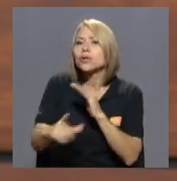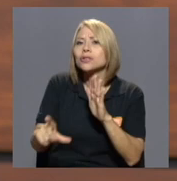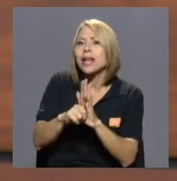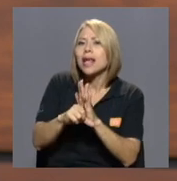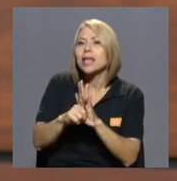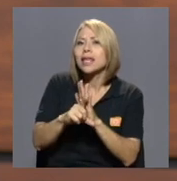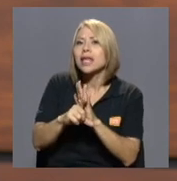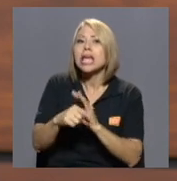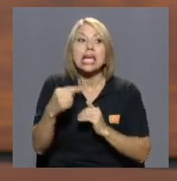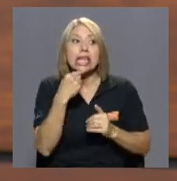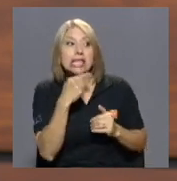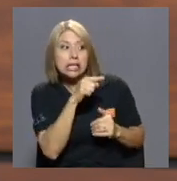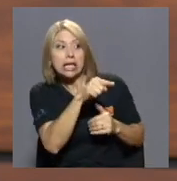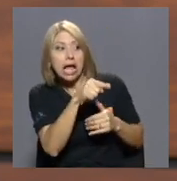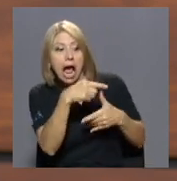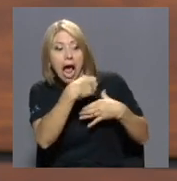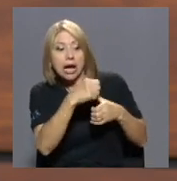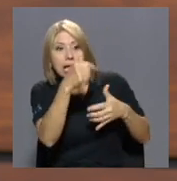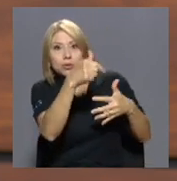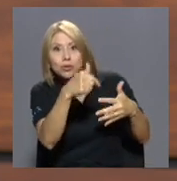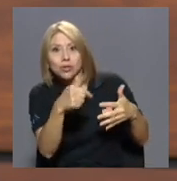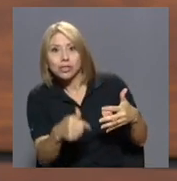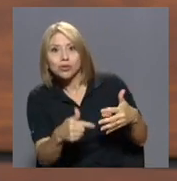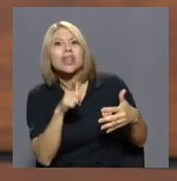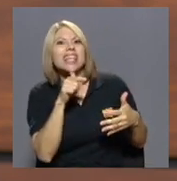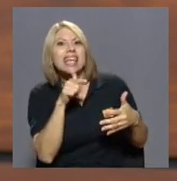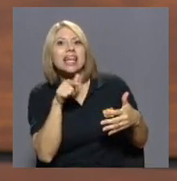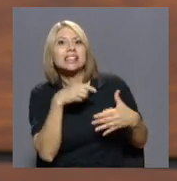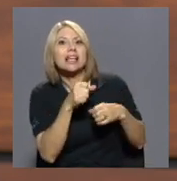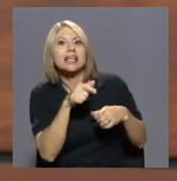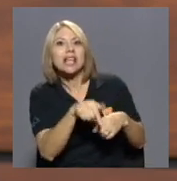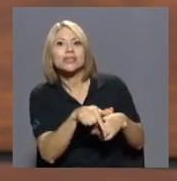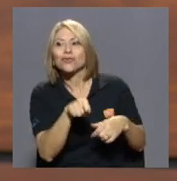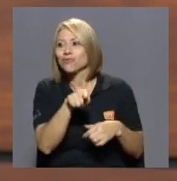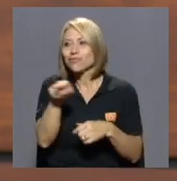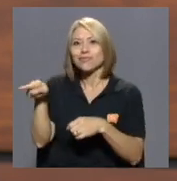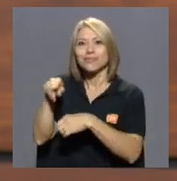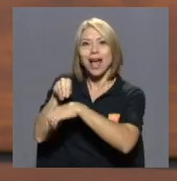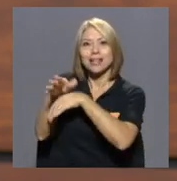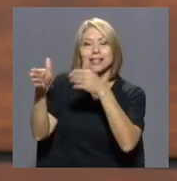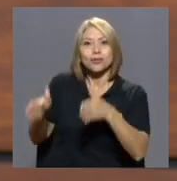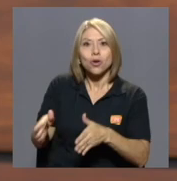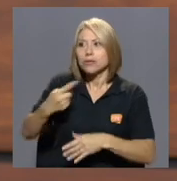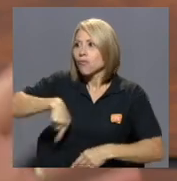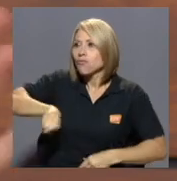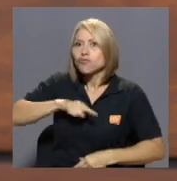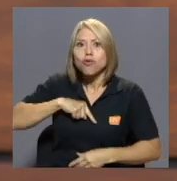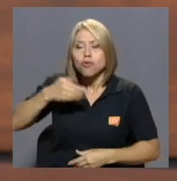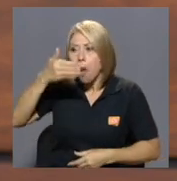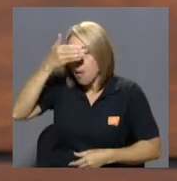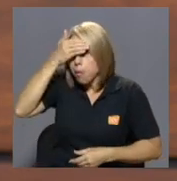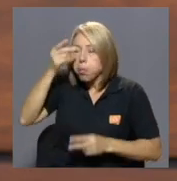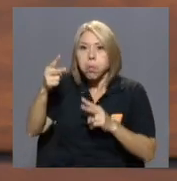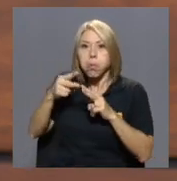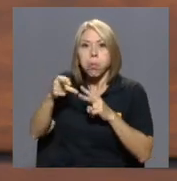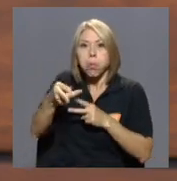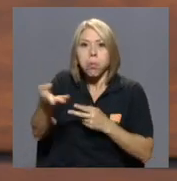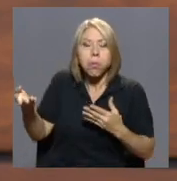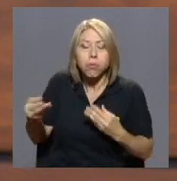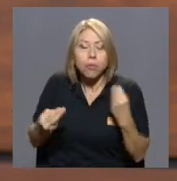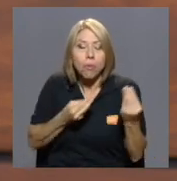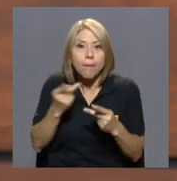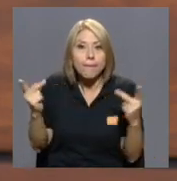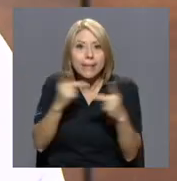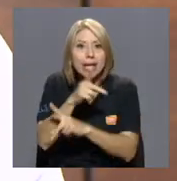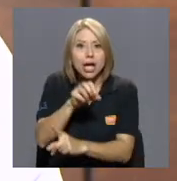aquí o haga allá, son uh-huh. los asesores que tampoco conocemos. Entonces, estamos en el peor de los escenarios posibles. Tal vez 3